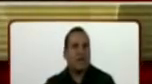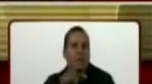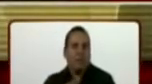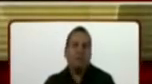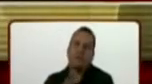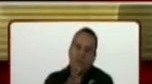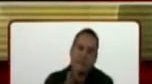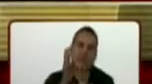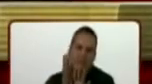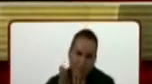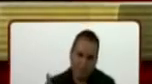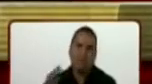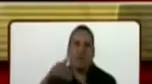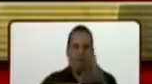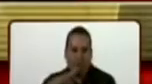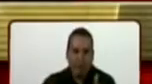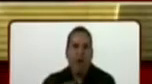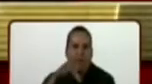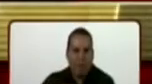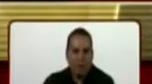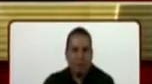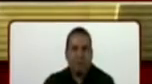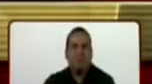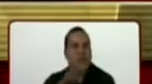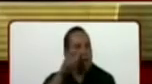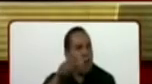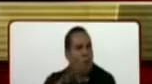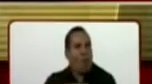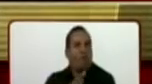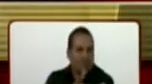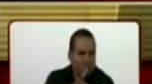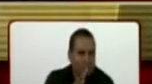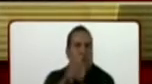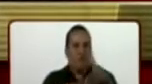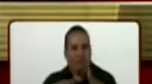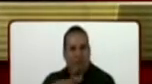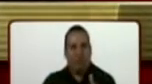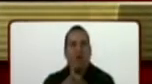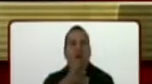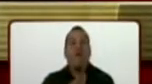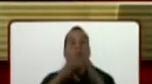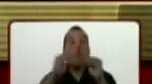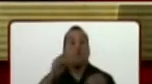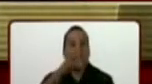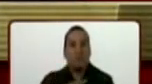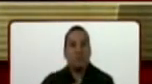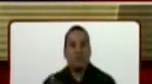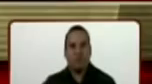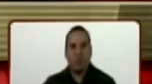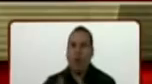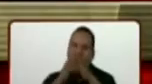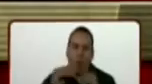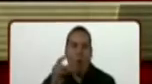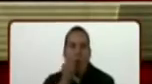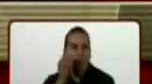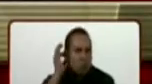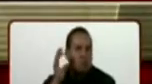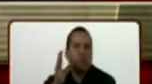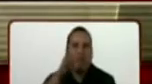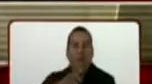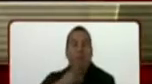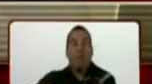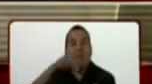participación y el pueblo continúa votando como hasta ahora lo ha hecho. Vamos todos, vamos todas. Esta